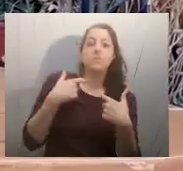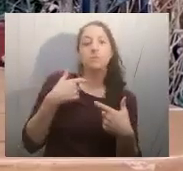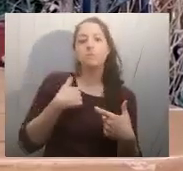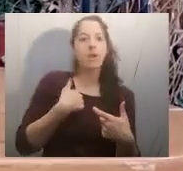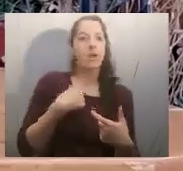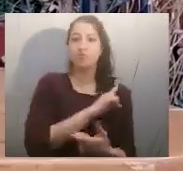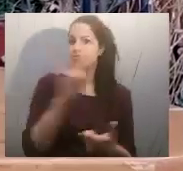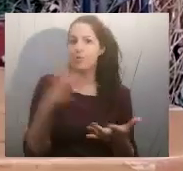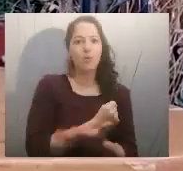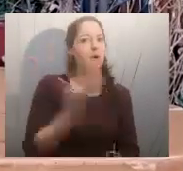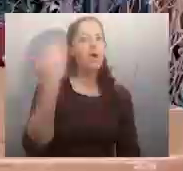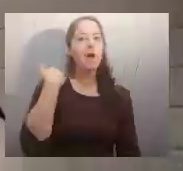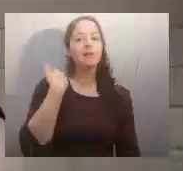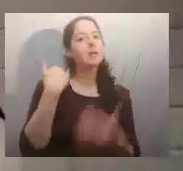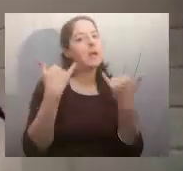lo lograrán ahora.